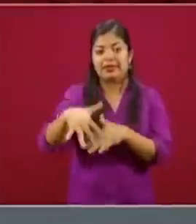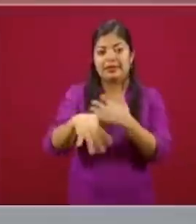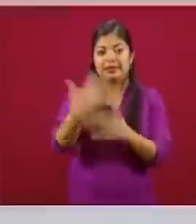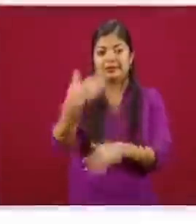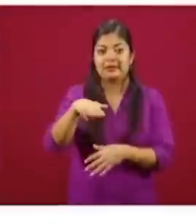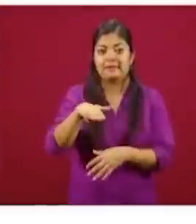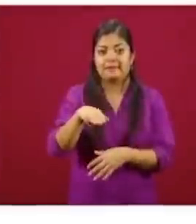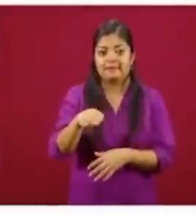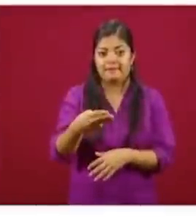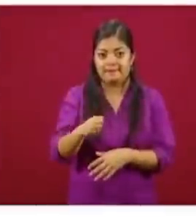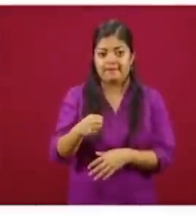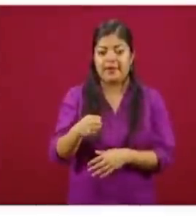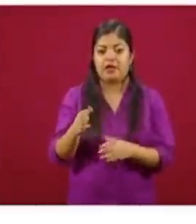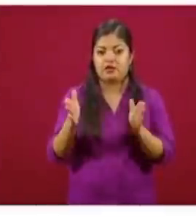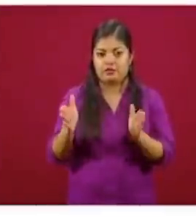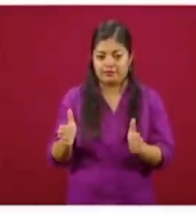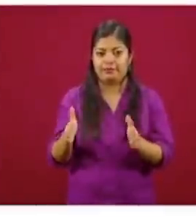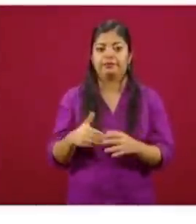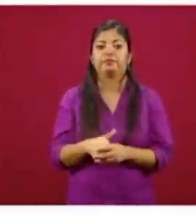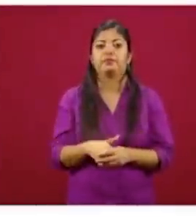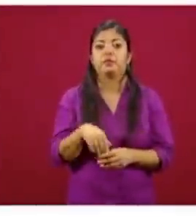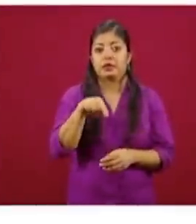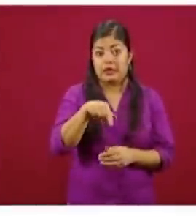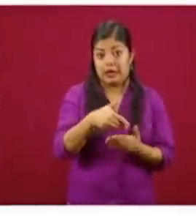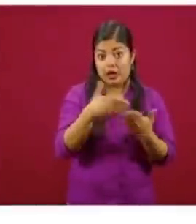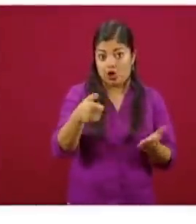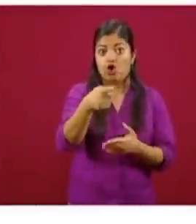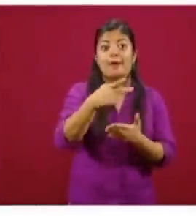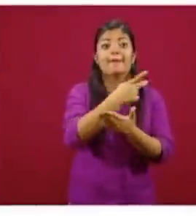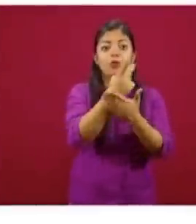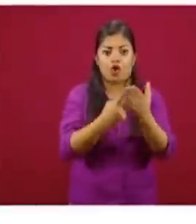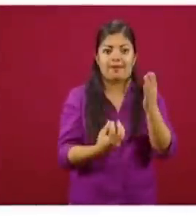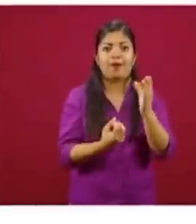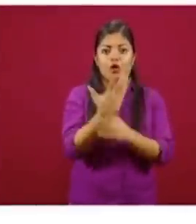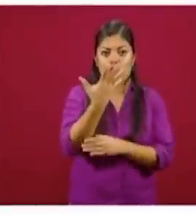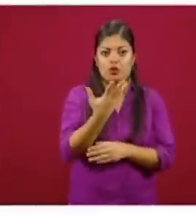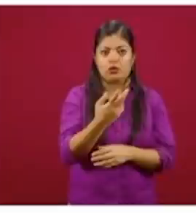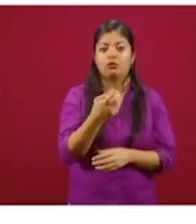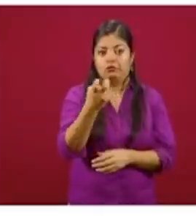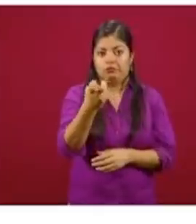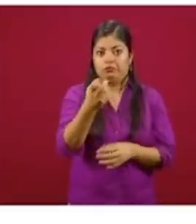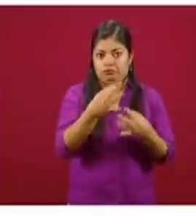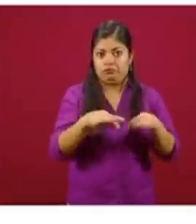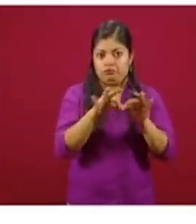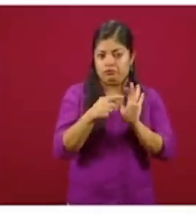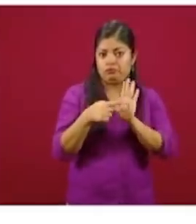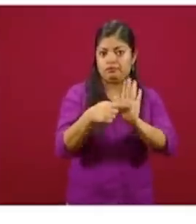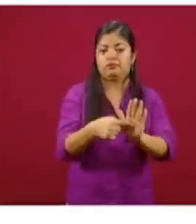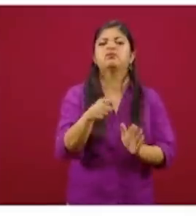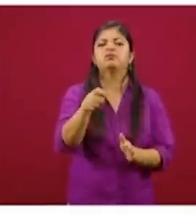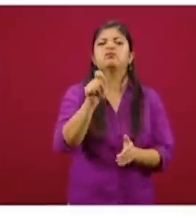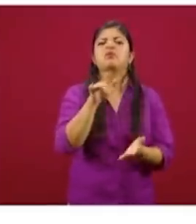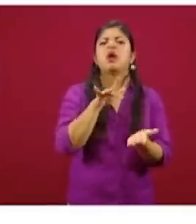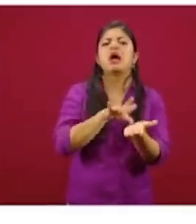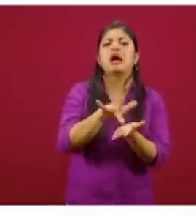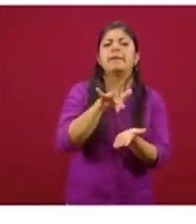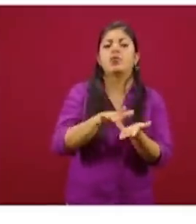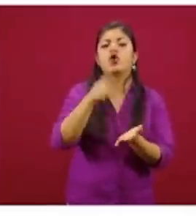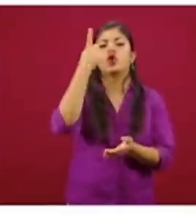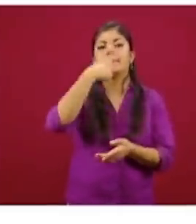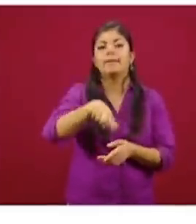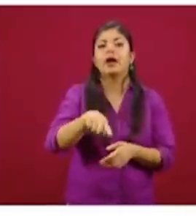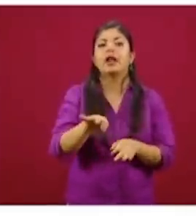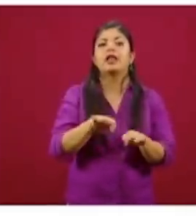esto es nuestro programa nuevo y en ese sentido estelar que es el apoyo para trabajadores y